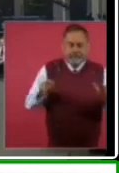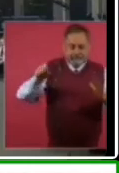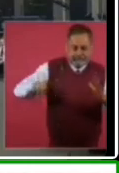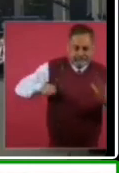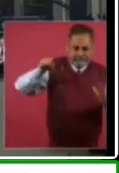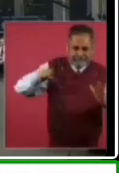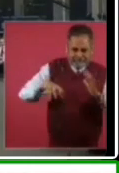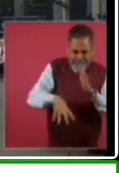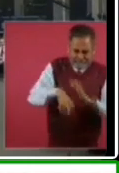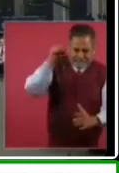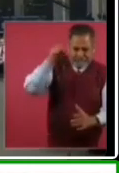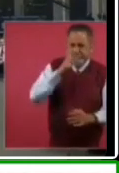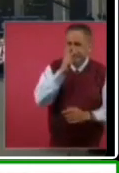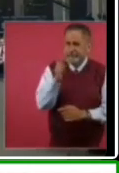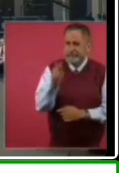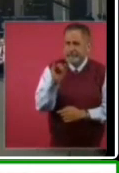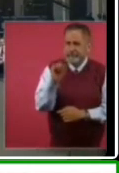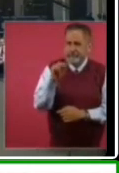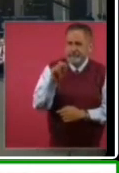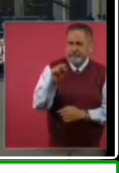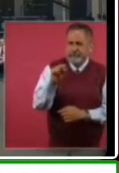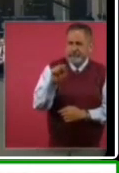Insaculación, para que no se burlen,